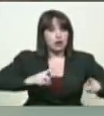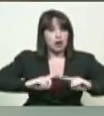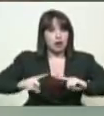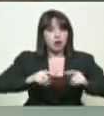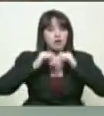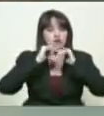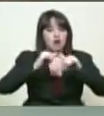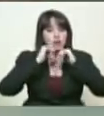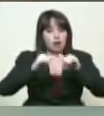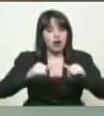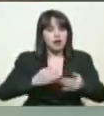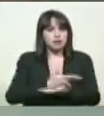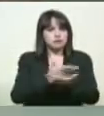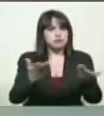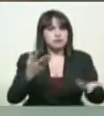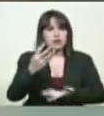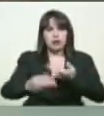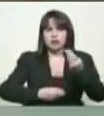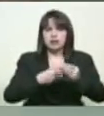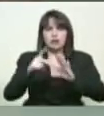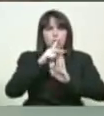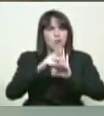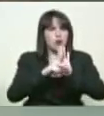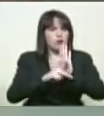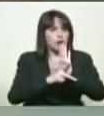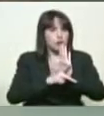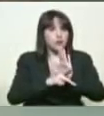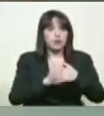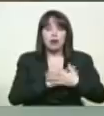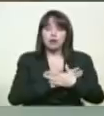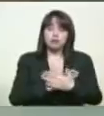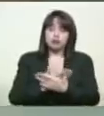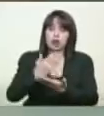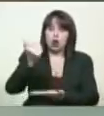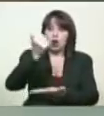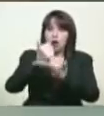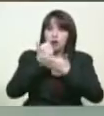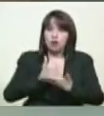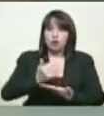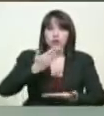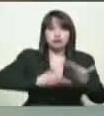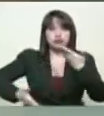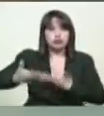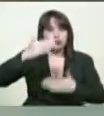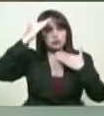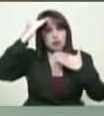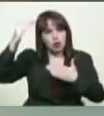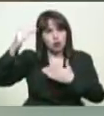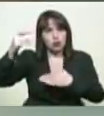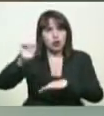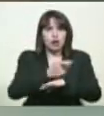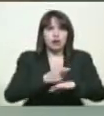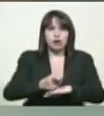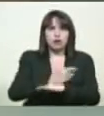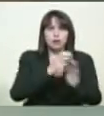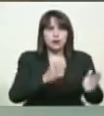informarles al detalle todo este programa para pedir su colaboración desde aquí le envío un saludo gobernador